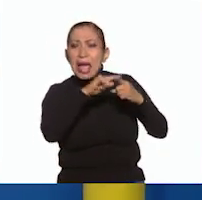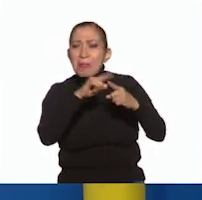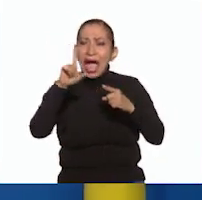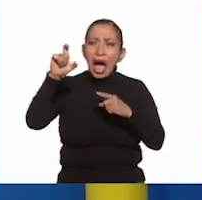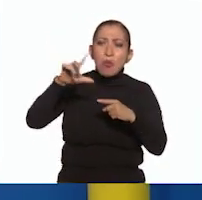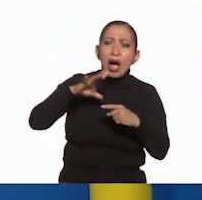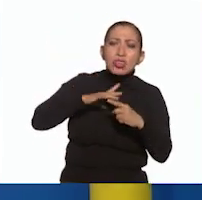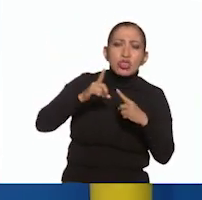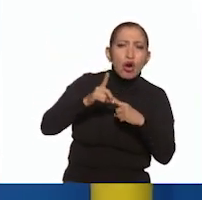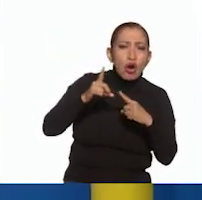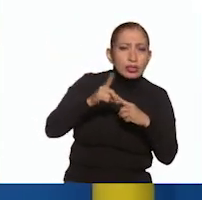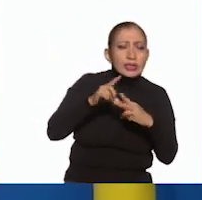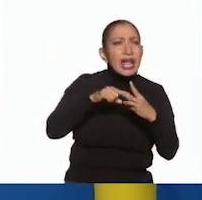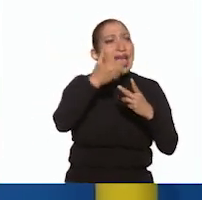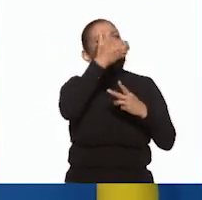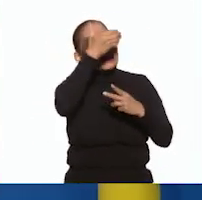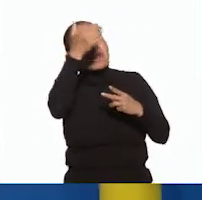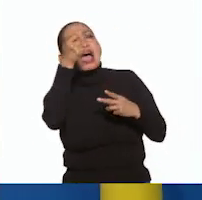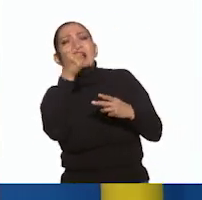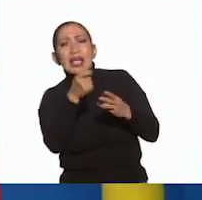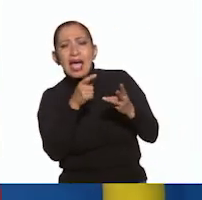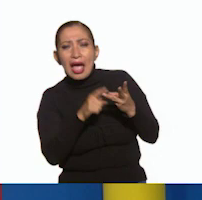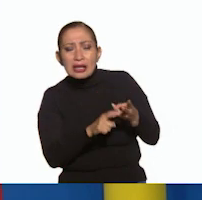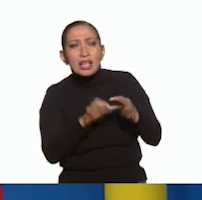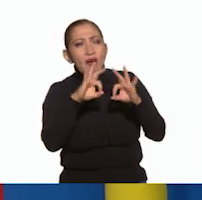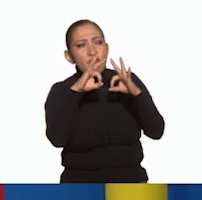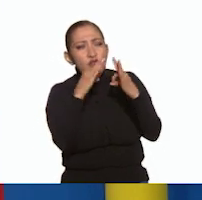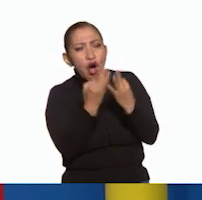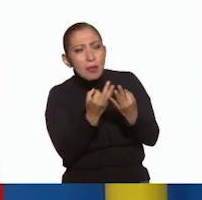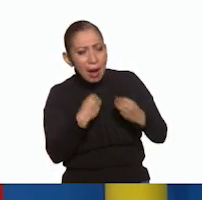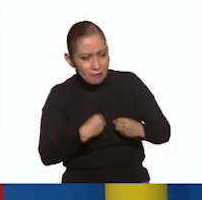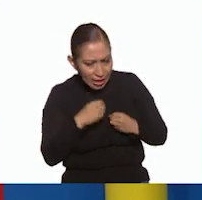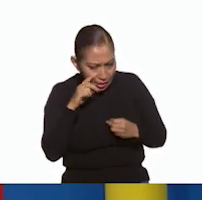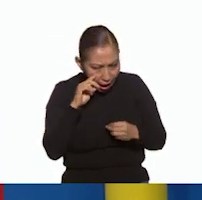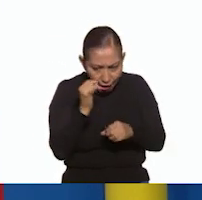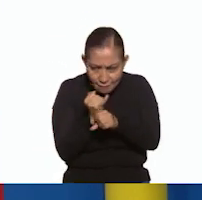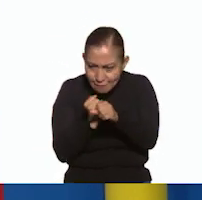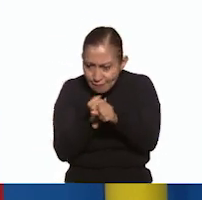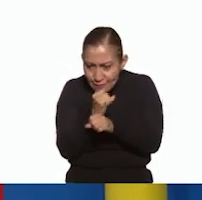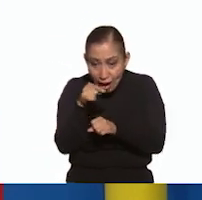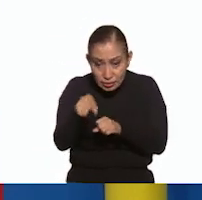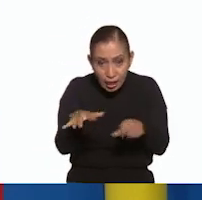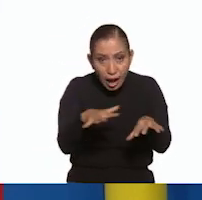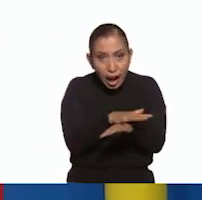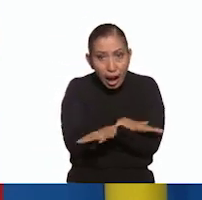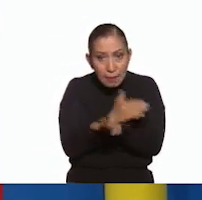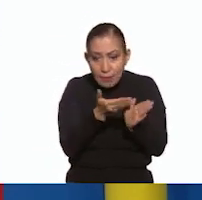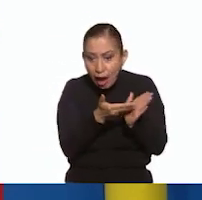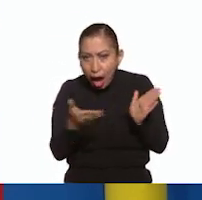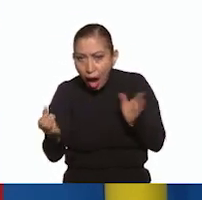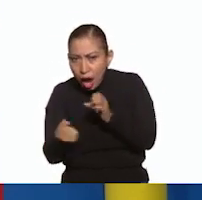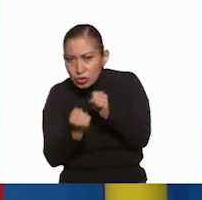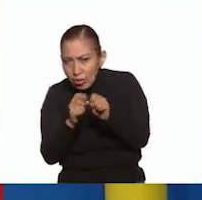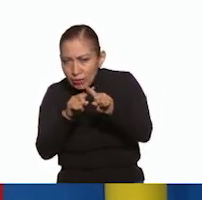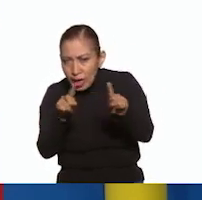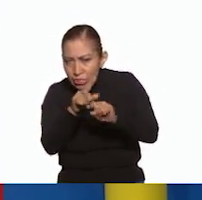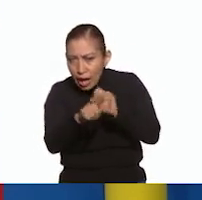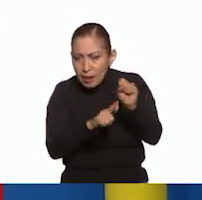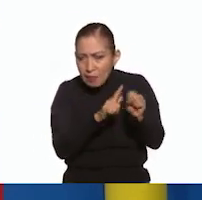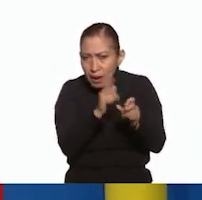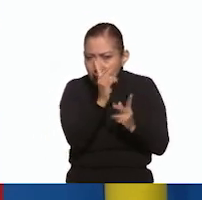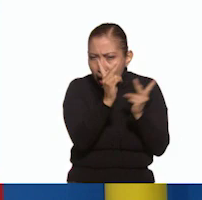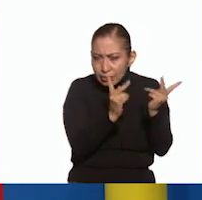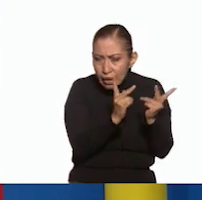del agua, el tipo de clima, las formas de vida y si éstas cambian a lo largo del año. Compartan